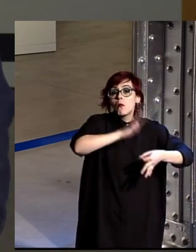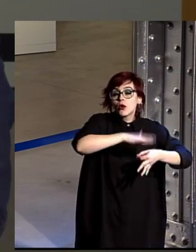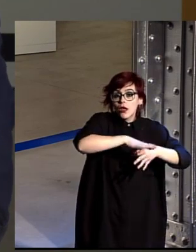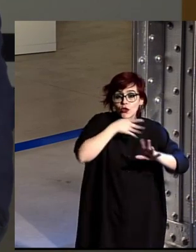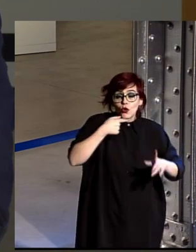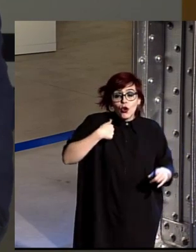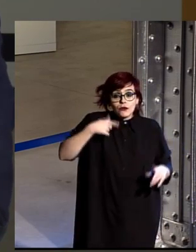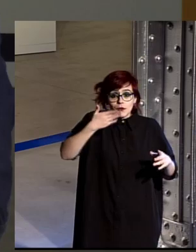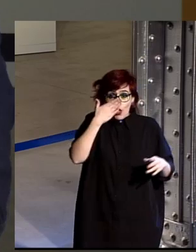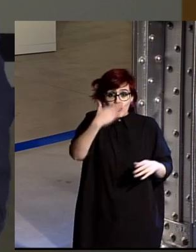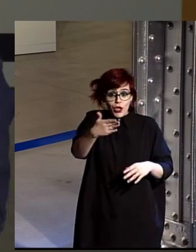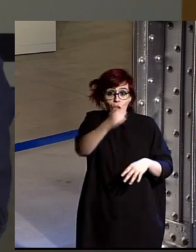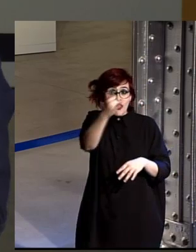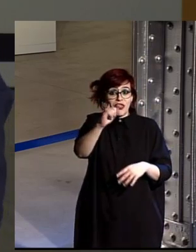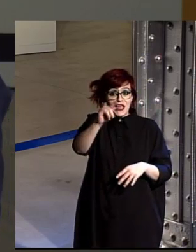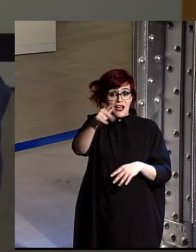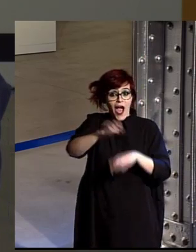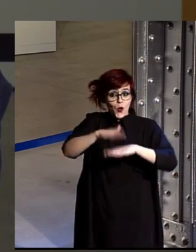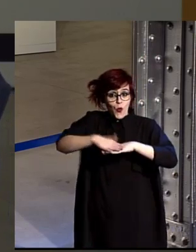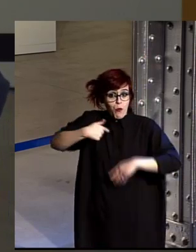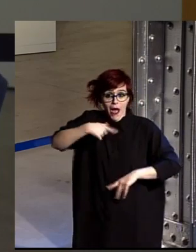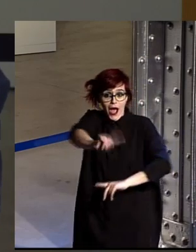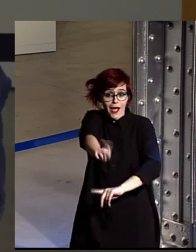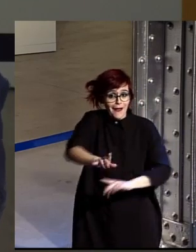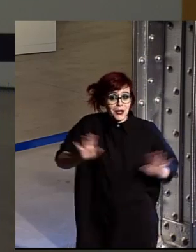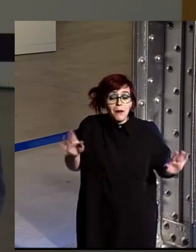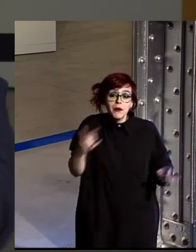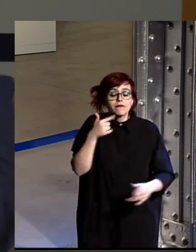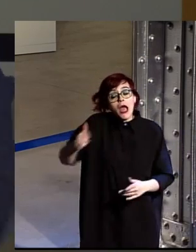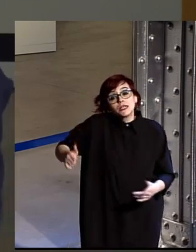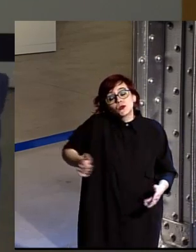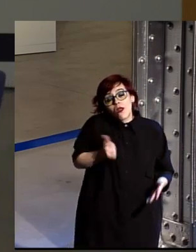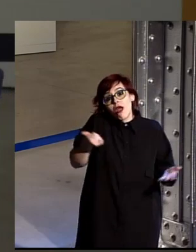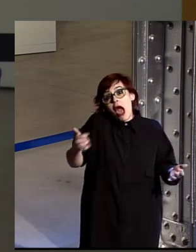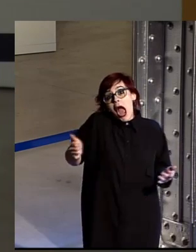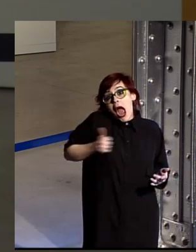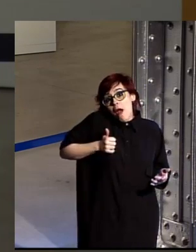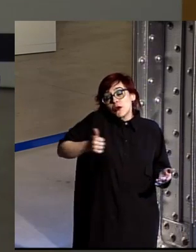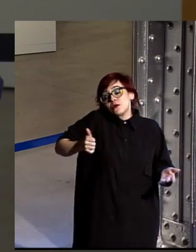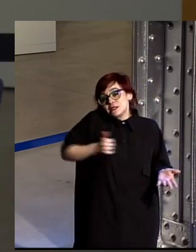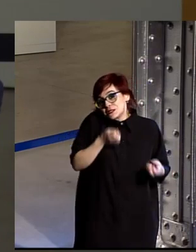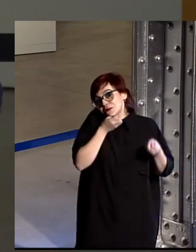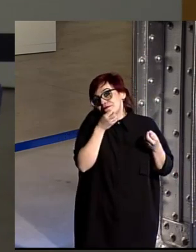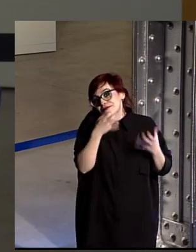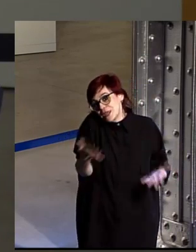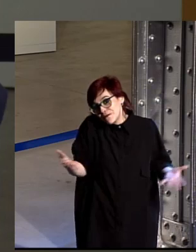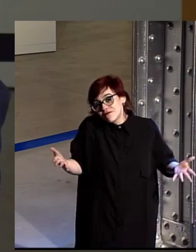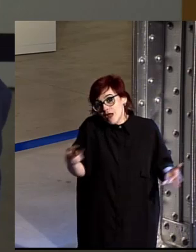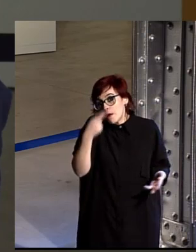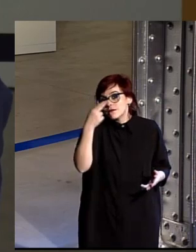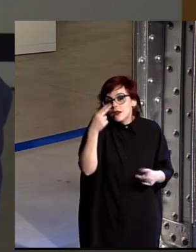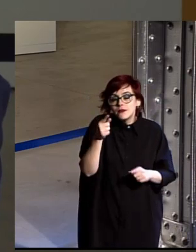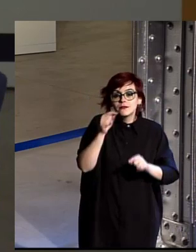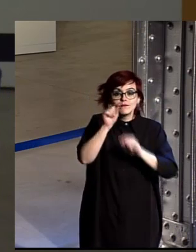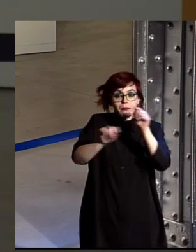tenido nada que ver, lo digo de verdad, con el Zika, pero ha ocurrido ahora con el Zika y realmente todo el mundo está, en fin, interesado por